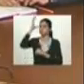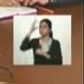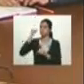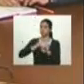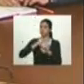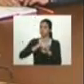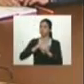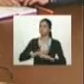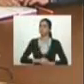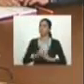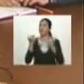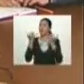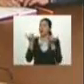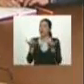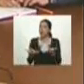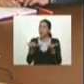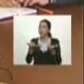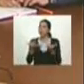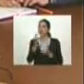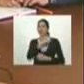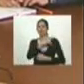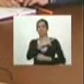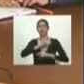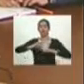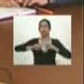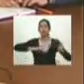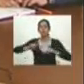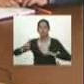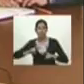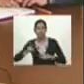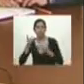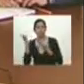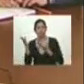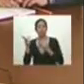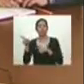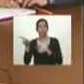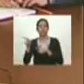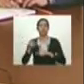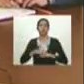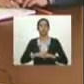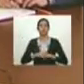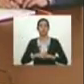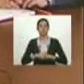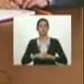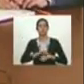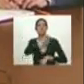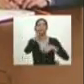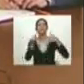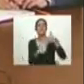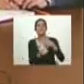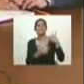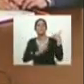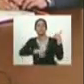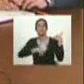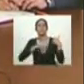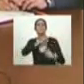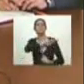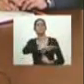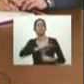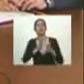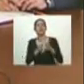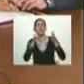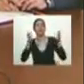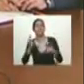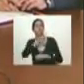trabajo y ahora va a ser el jefe coordinador de la vicepresidencia de misiones y grandes